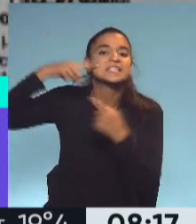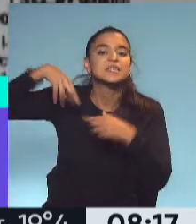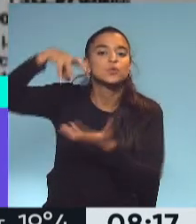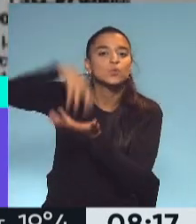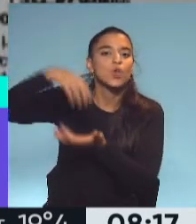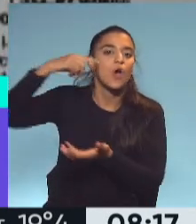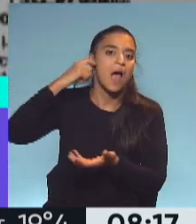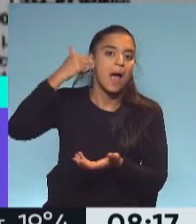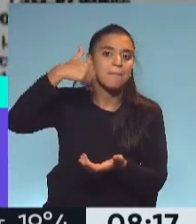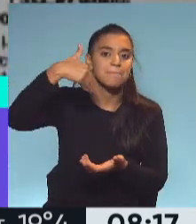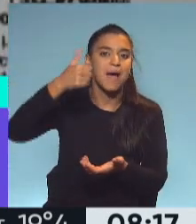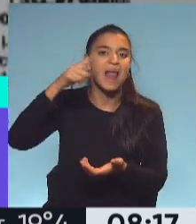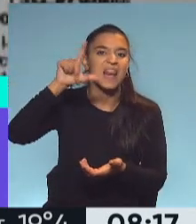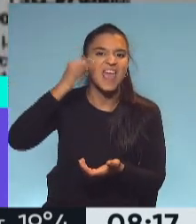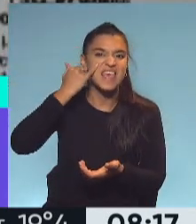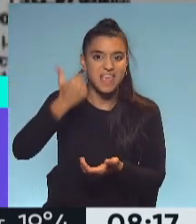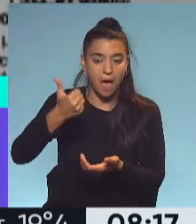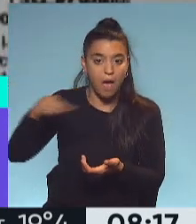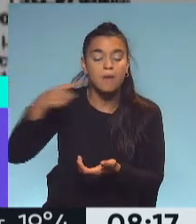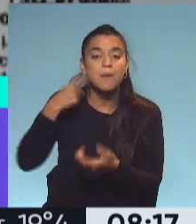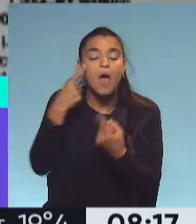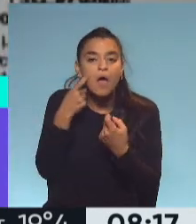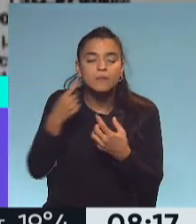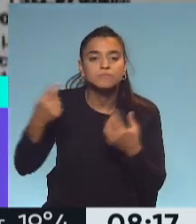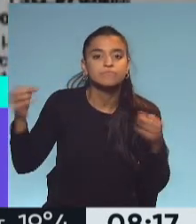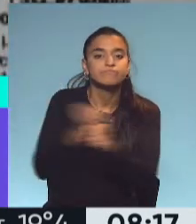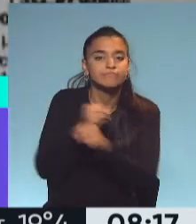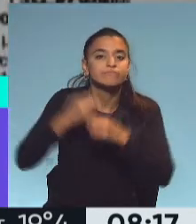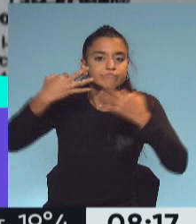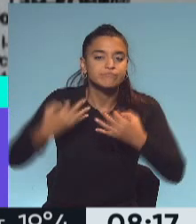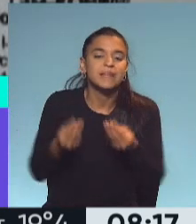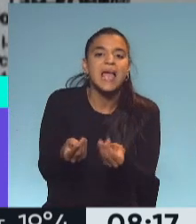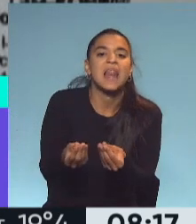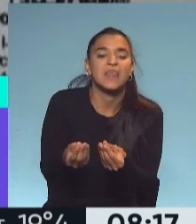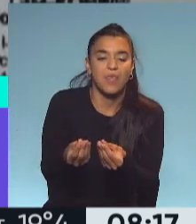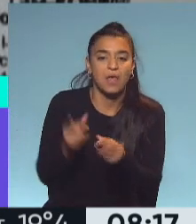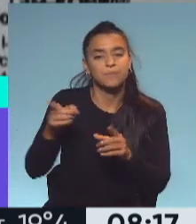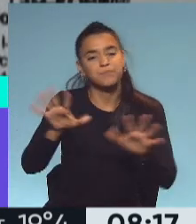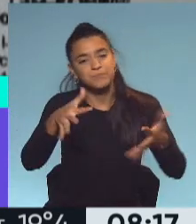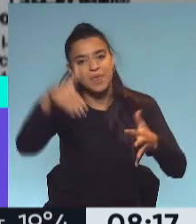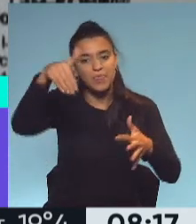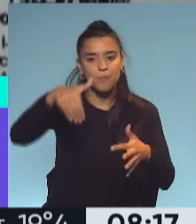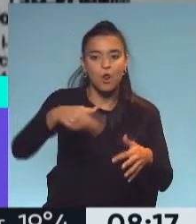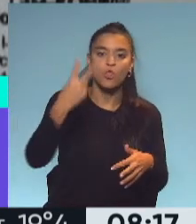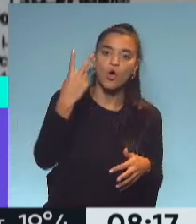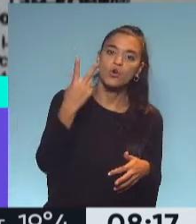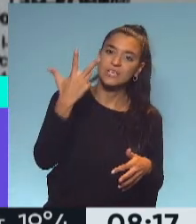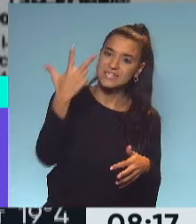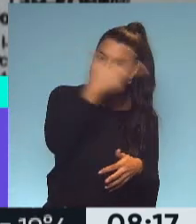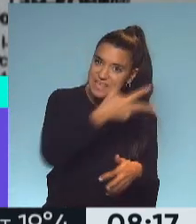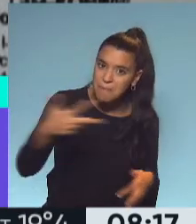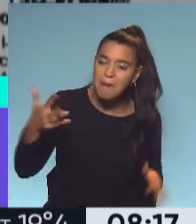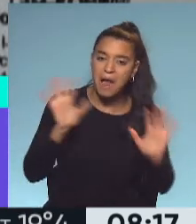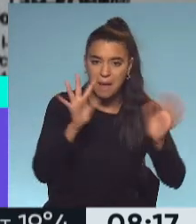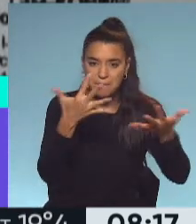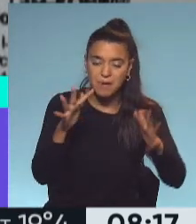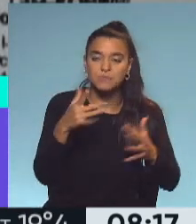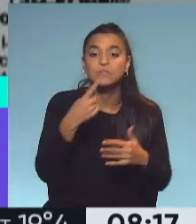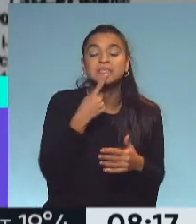Gamaleya para poder certificar su control de calidad. Esto demora aproximadamente entre 2 y 3 semanas y en el caso